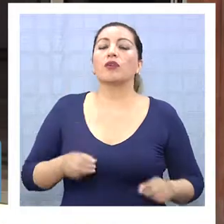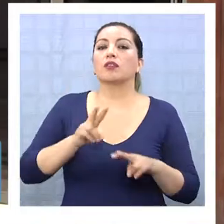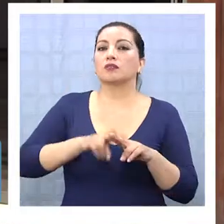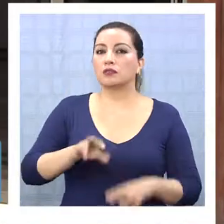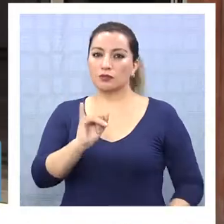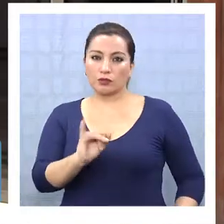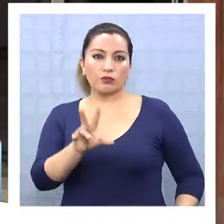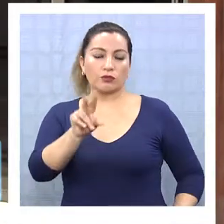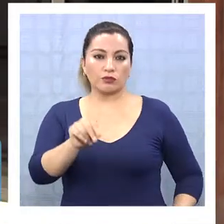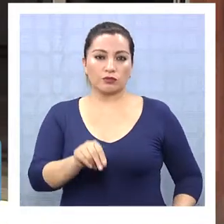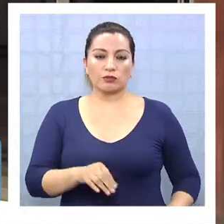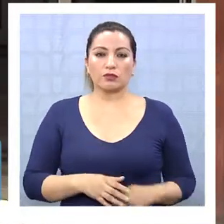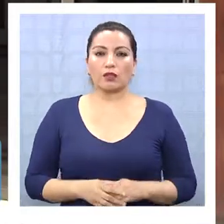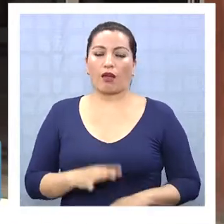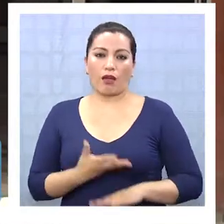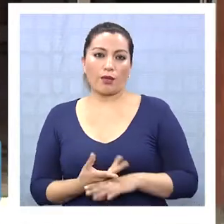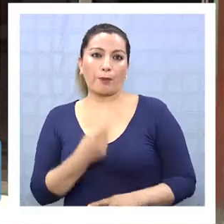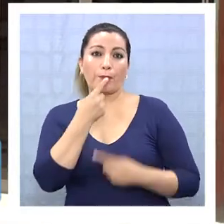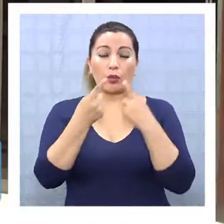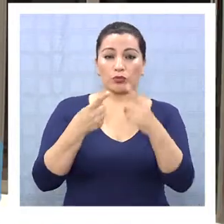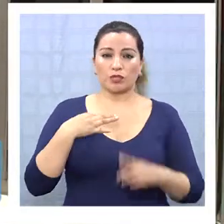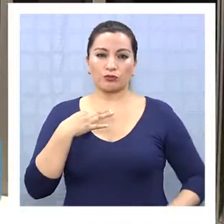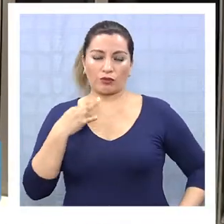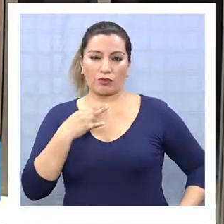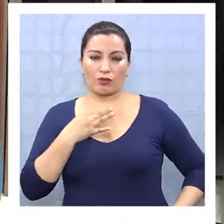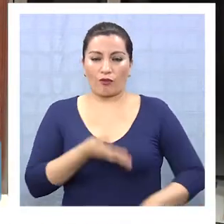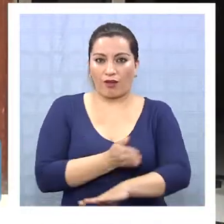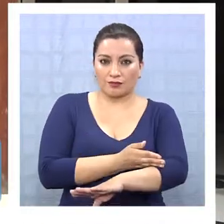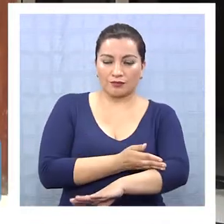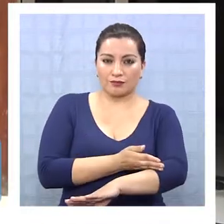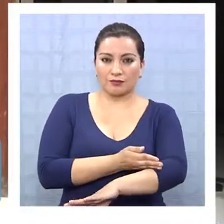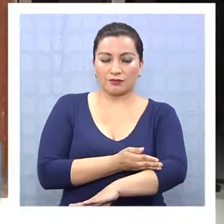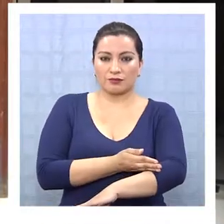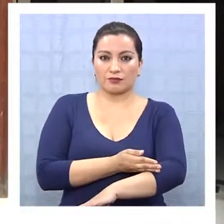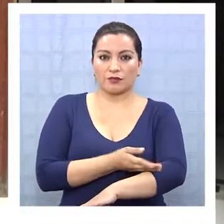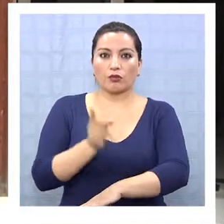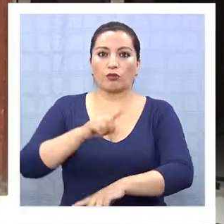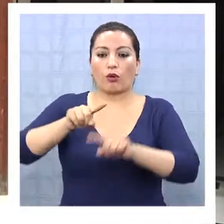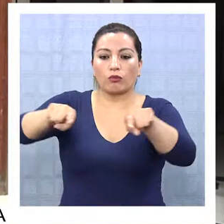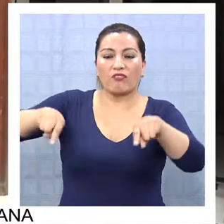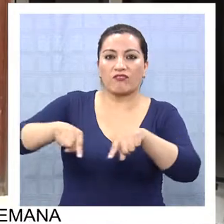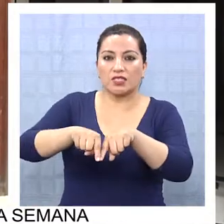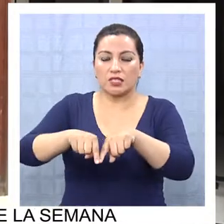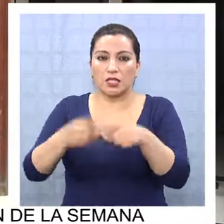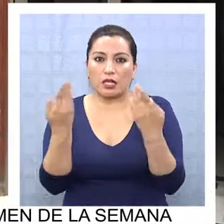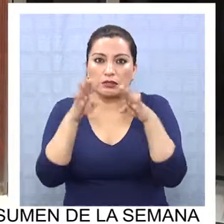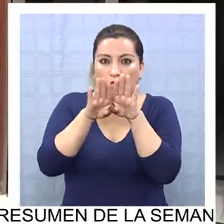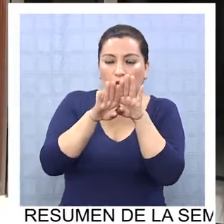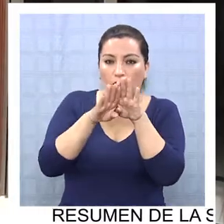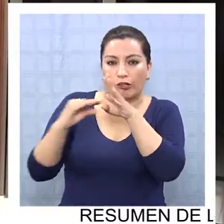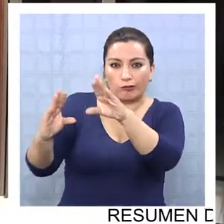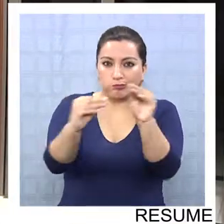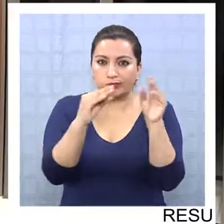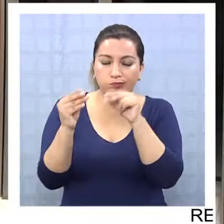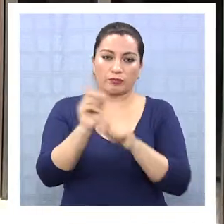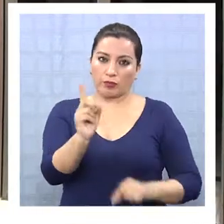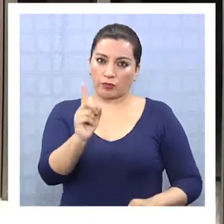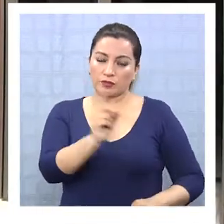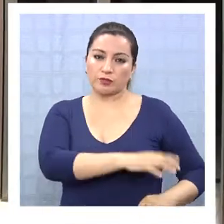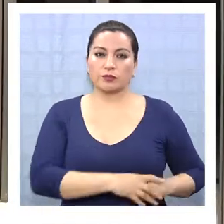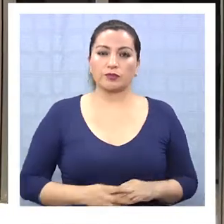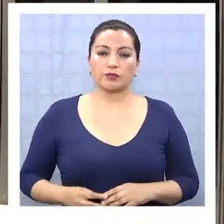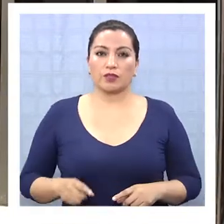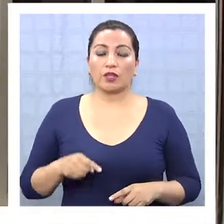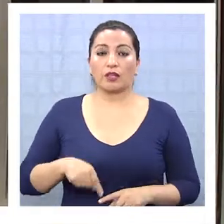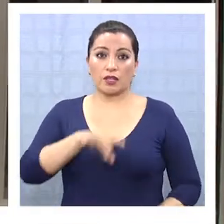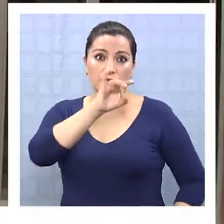se puede hacer o no, o sea, hay una consulta ciudadana, no es a puertas cerradas, ¿no es cierto? Y lo otro